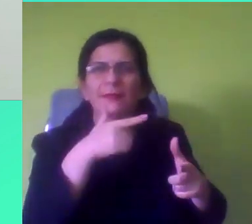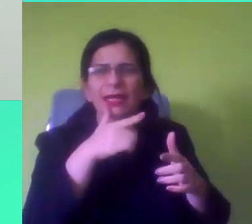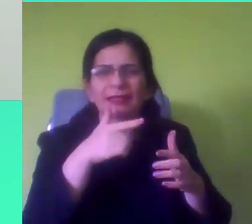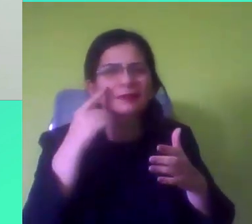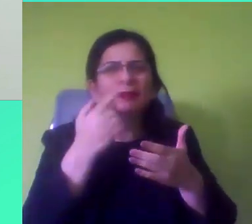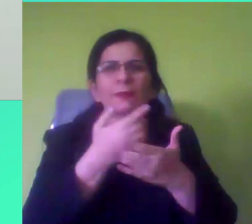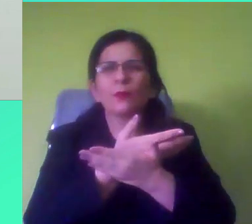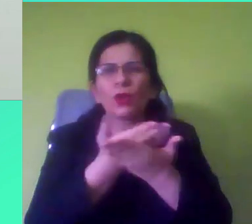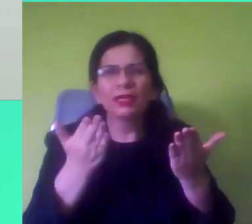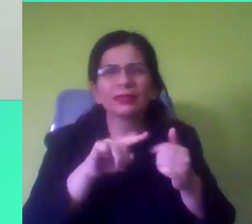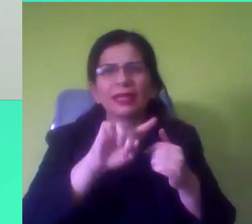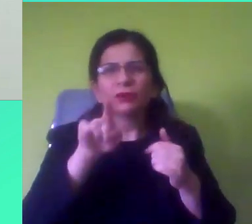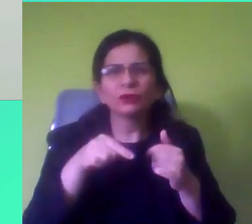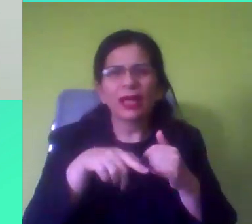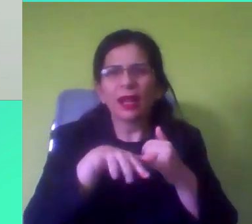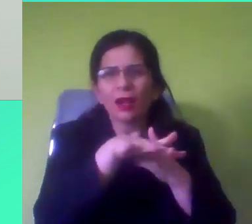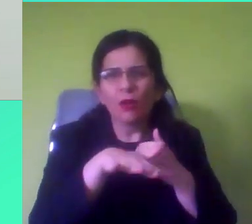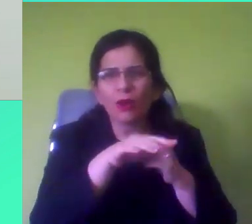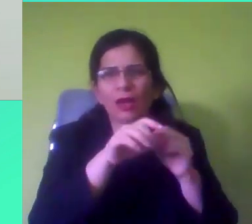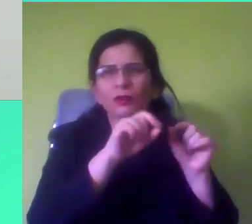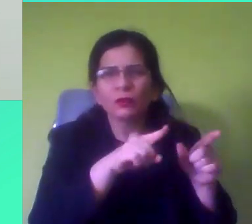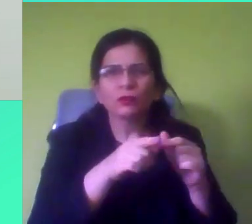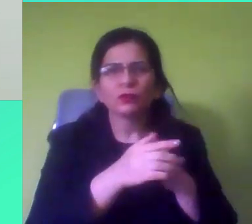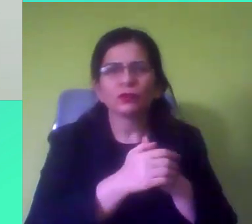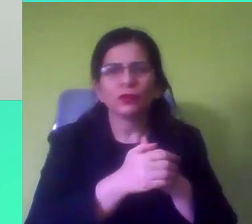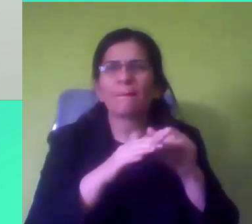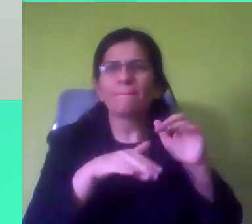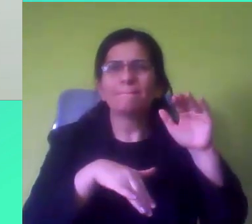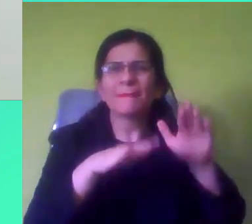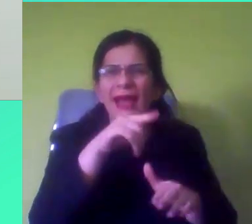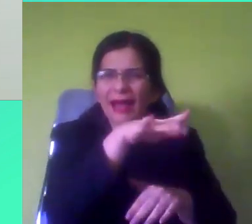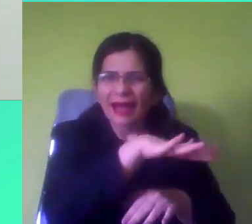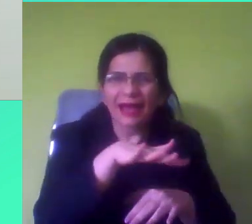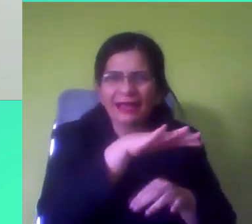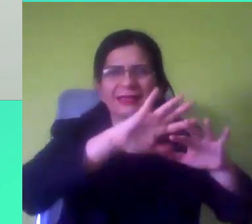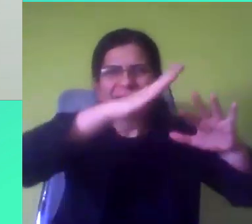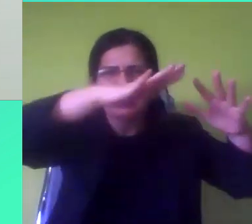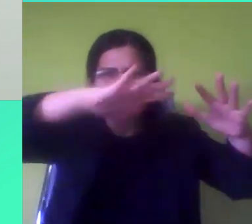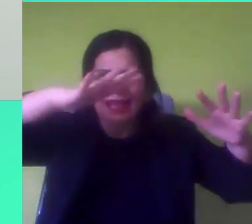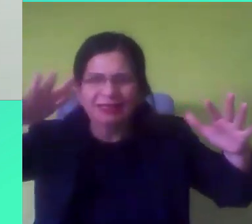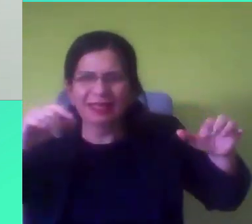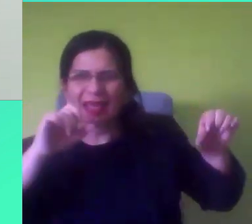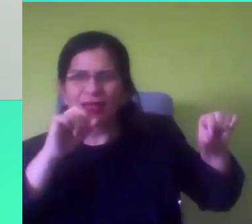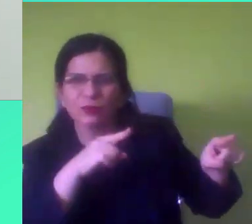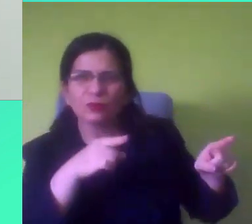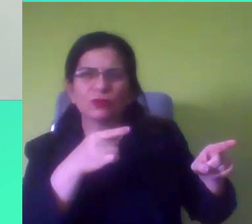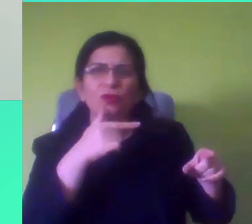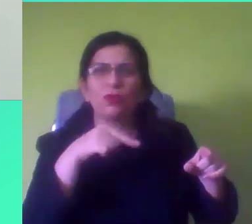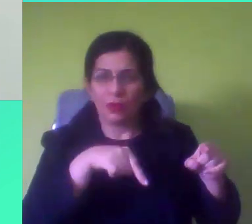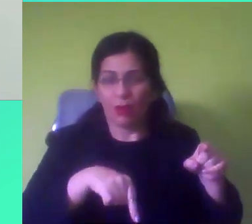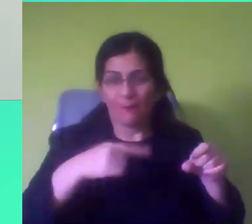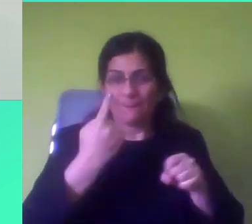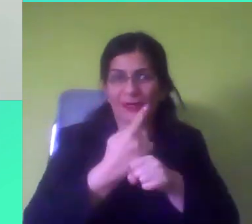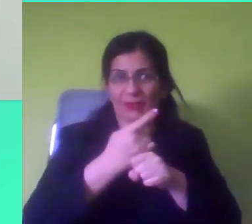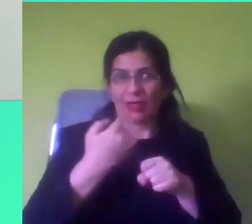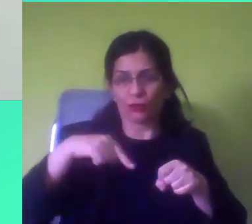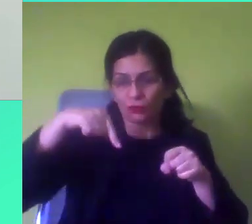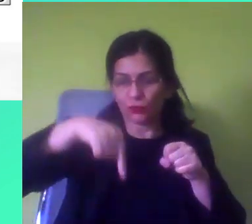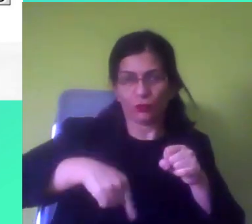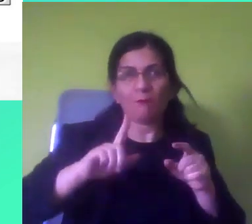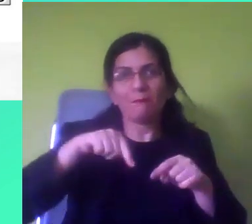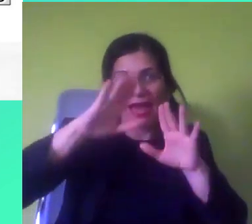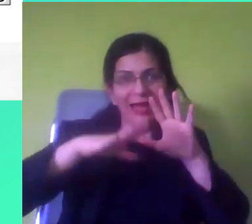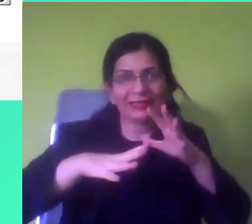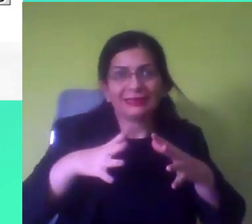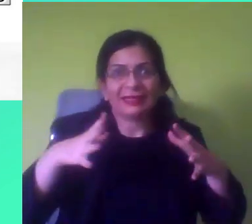segunda región que con el área, la superficie mayor ocupada por glaciares después de los Andes de la Patagonia. Y encontramos